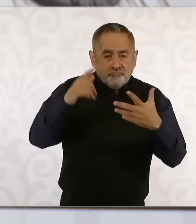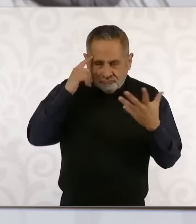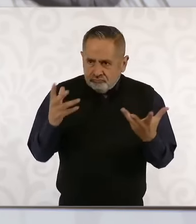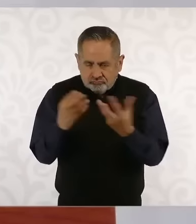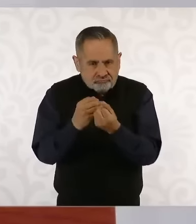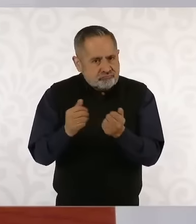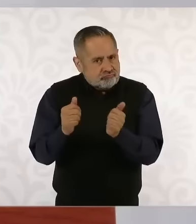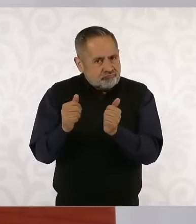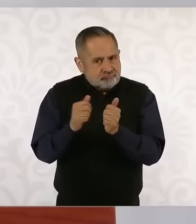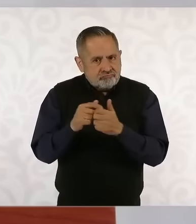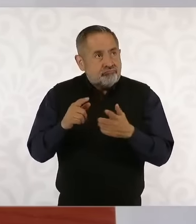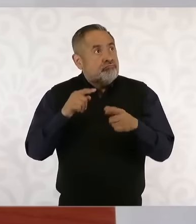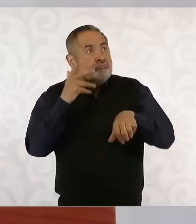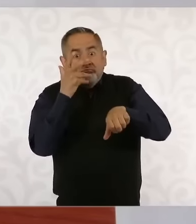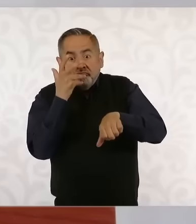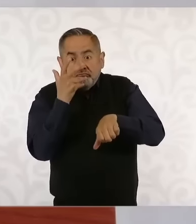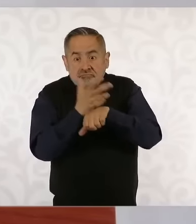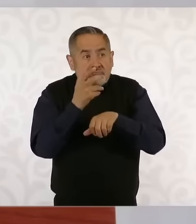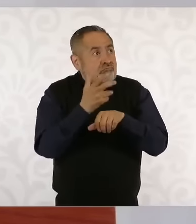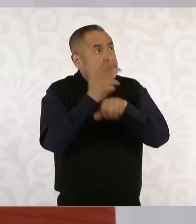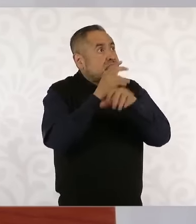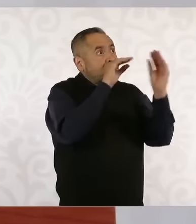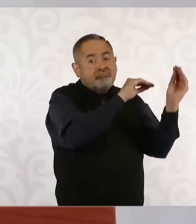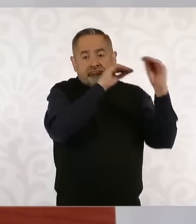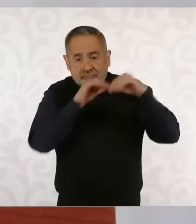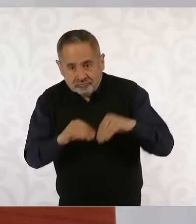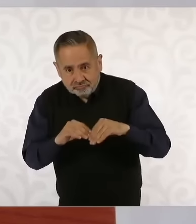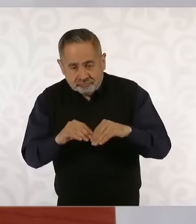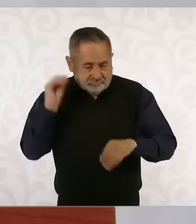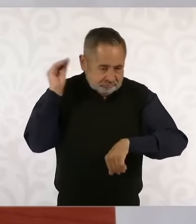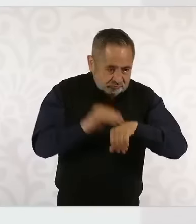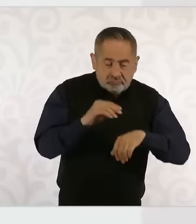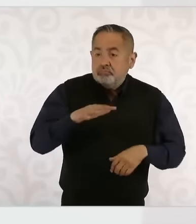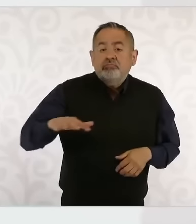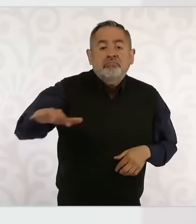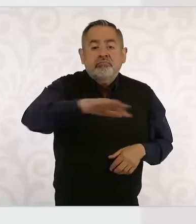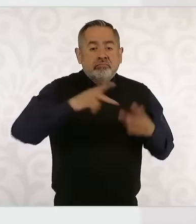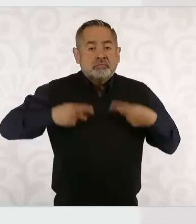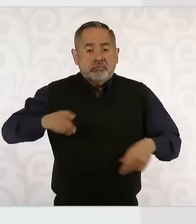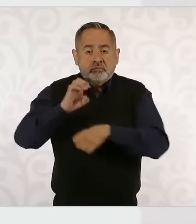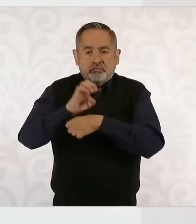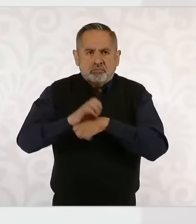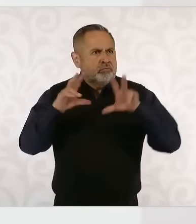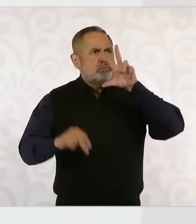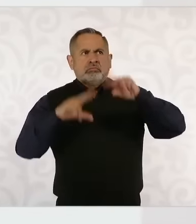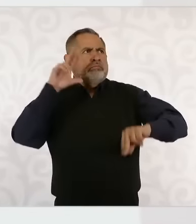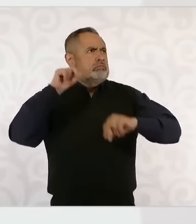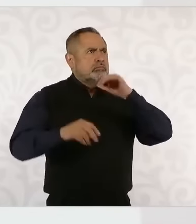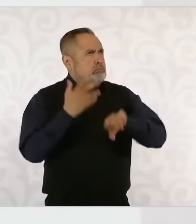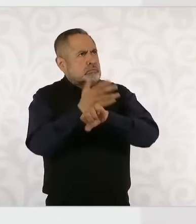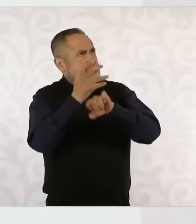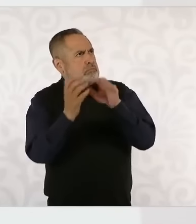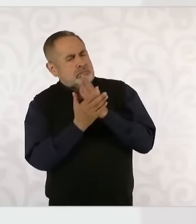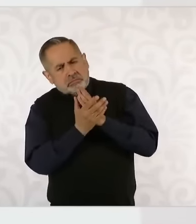bases norteamericanas en Ecuador, lo puso a votación y la mayoría dijo no, no queremos. Habla también